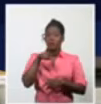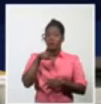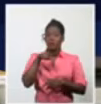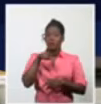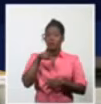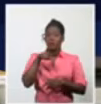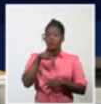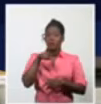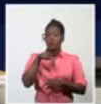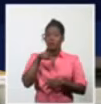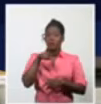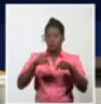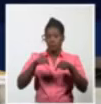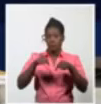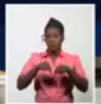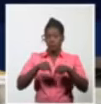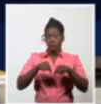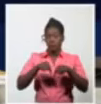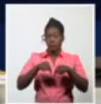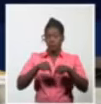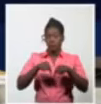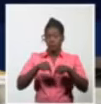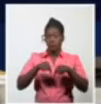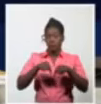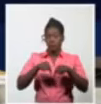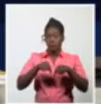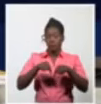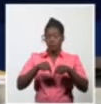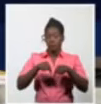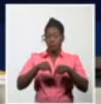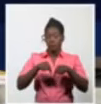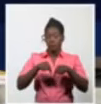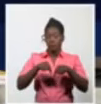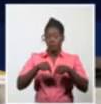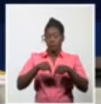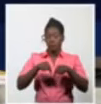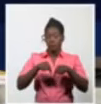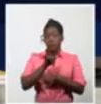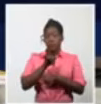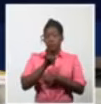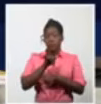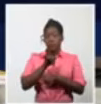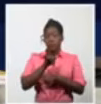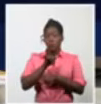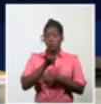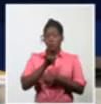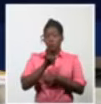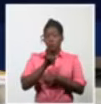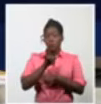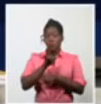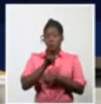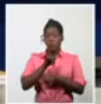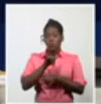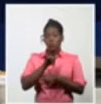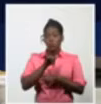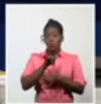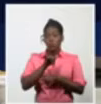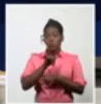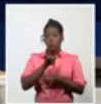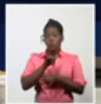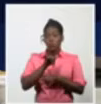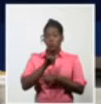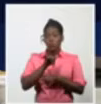de ellos 33, o sea, el 68,7%, son contactos de casos